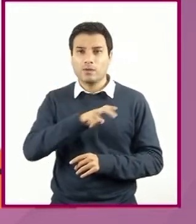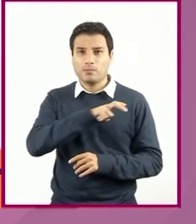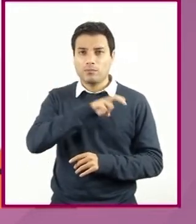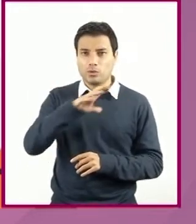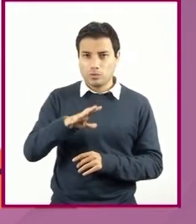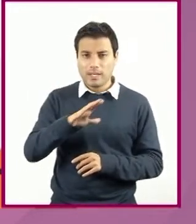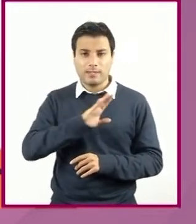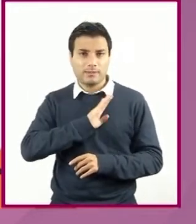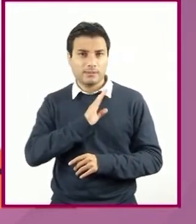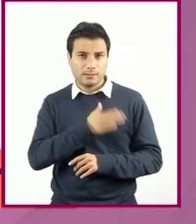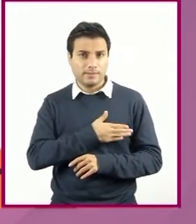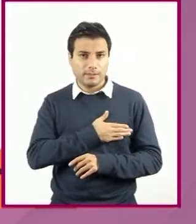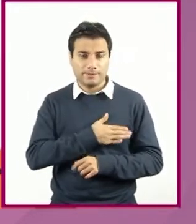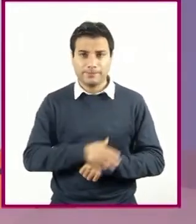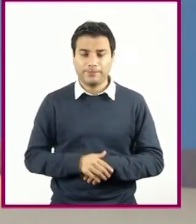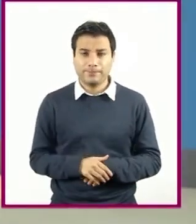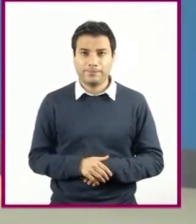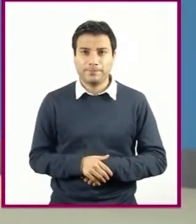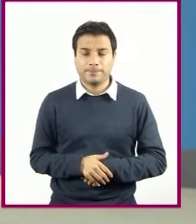y España.